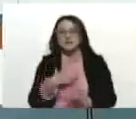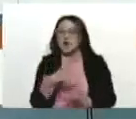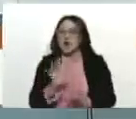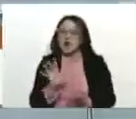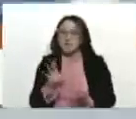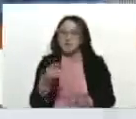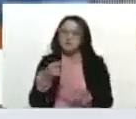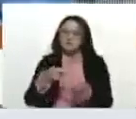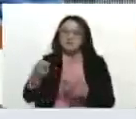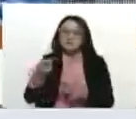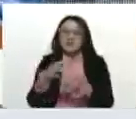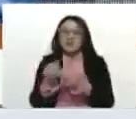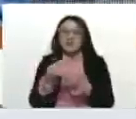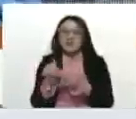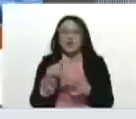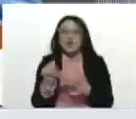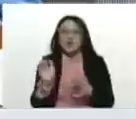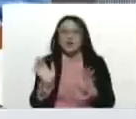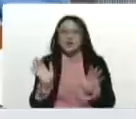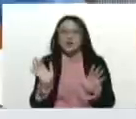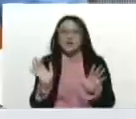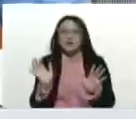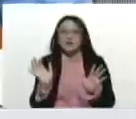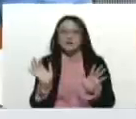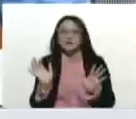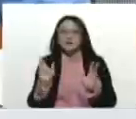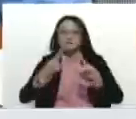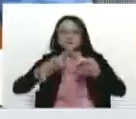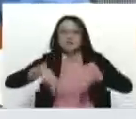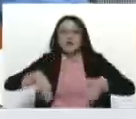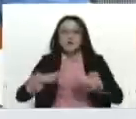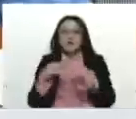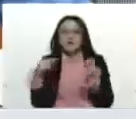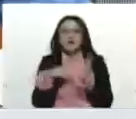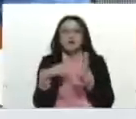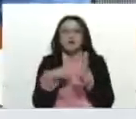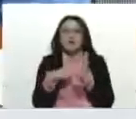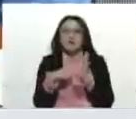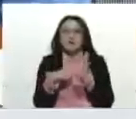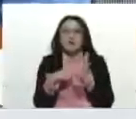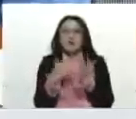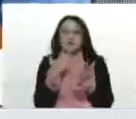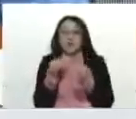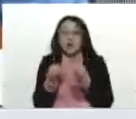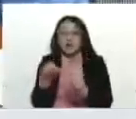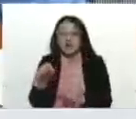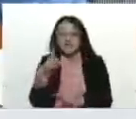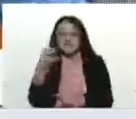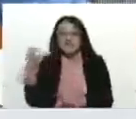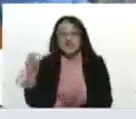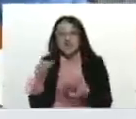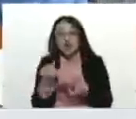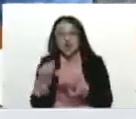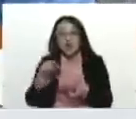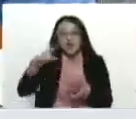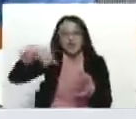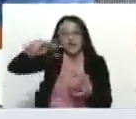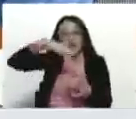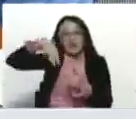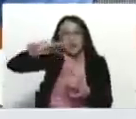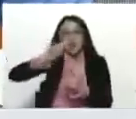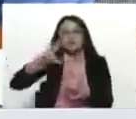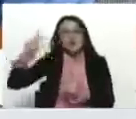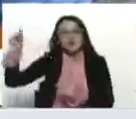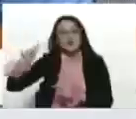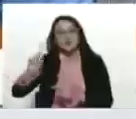aquí está en dólares vaya pero se anularon todas las deudas Si eso queda ahí ese cien dólares quedan girando ahí no es que se